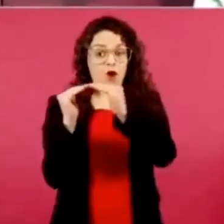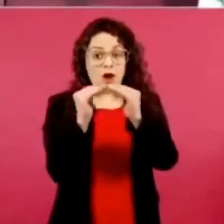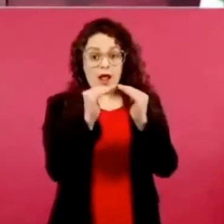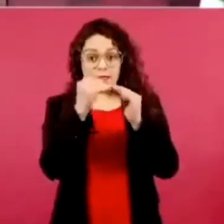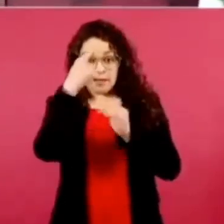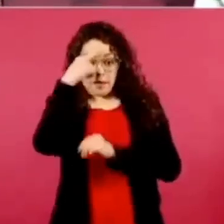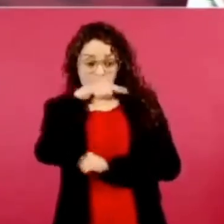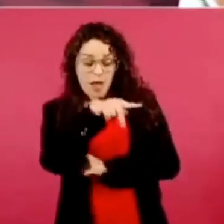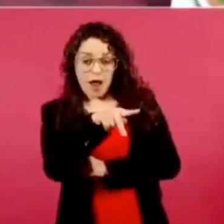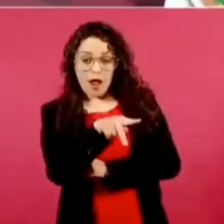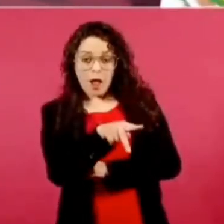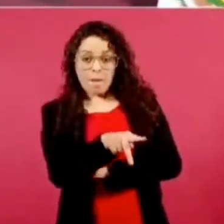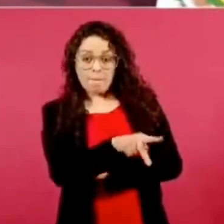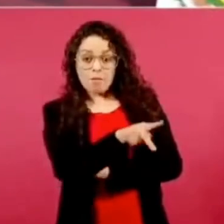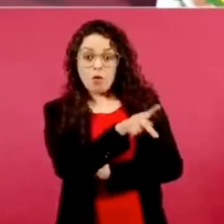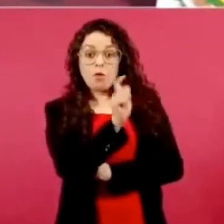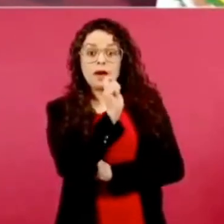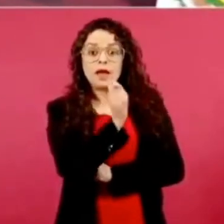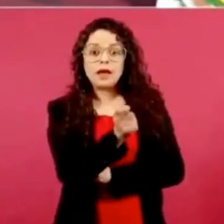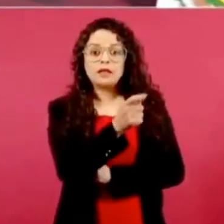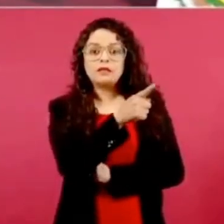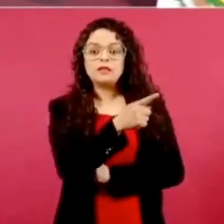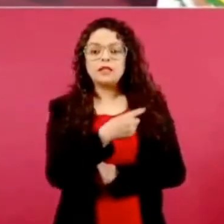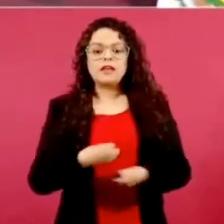su sobrevivencia,